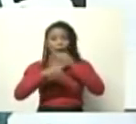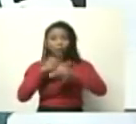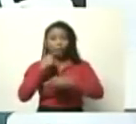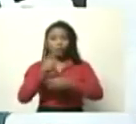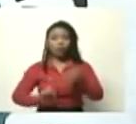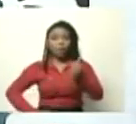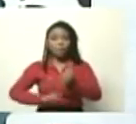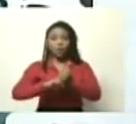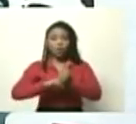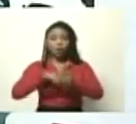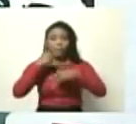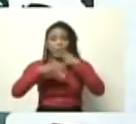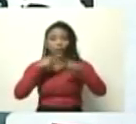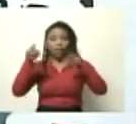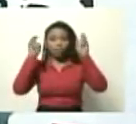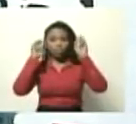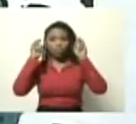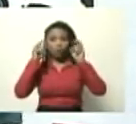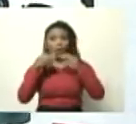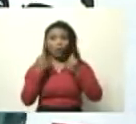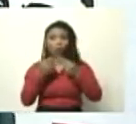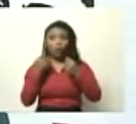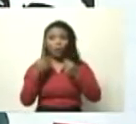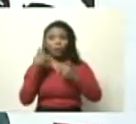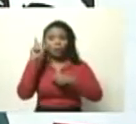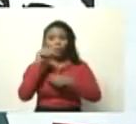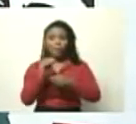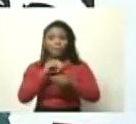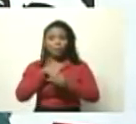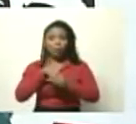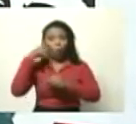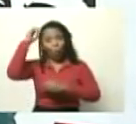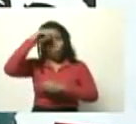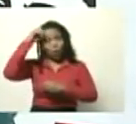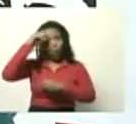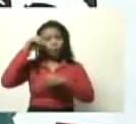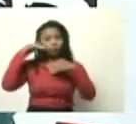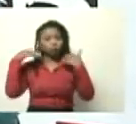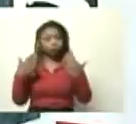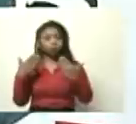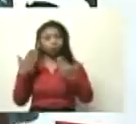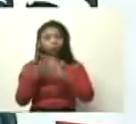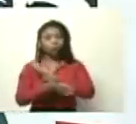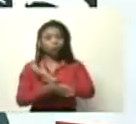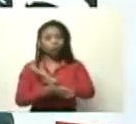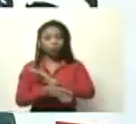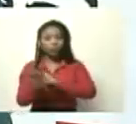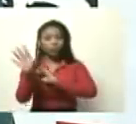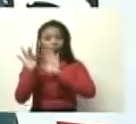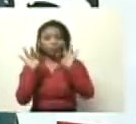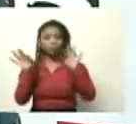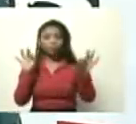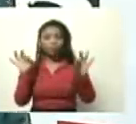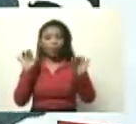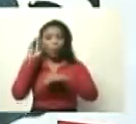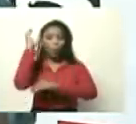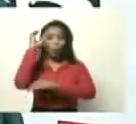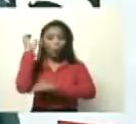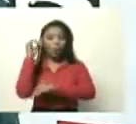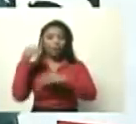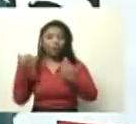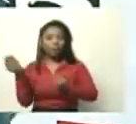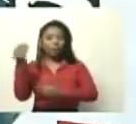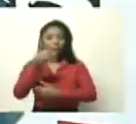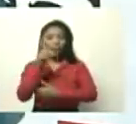apoyar todas las políticas en materia económica. También emitió su opinión acerca de las elecciones en Colombia y